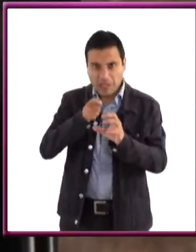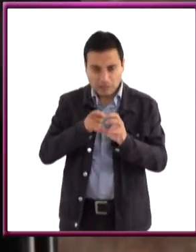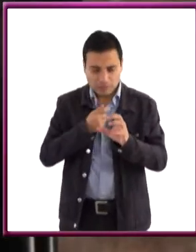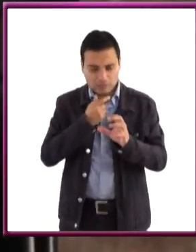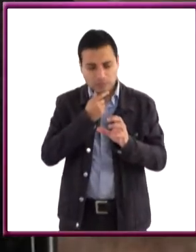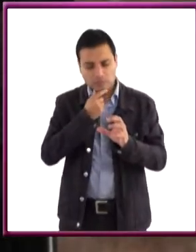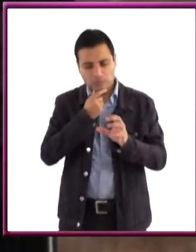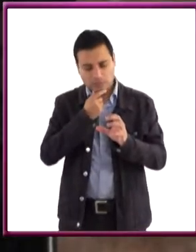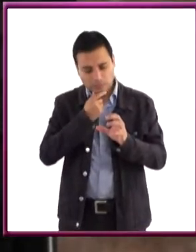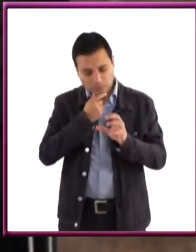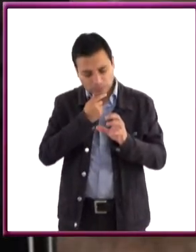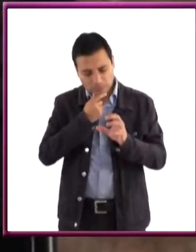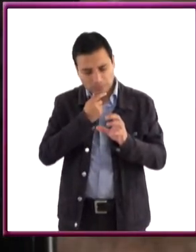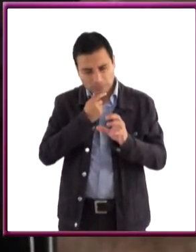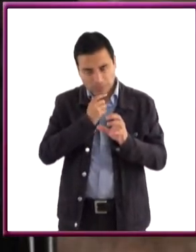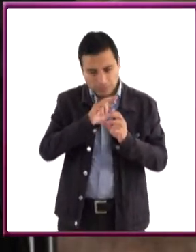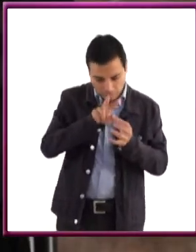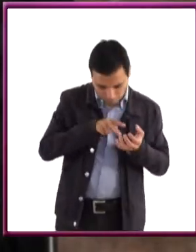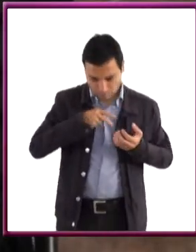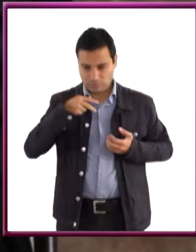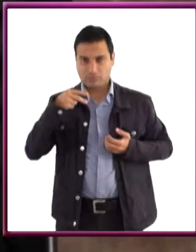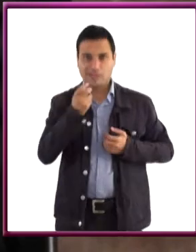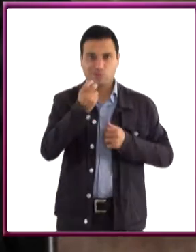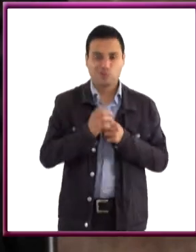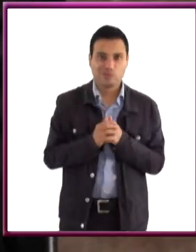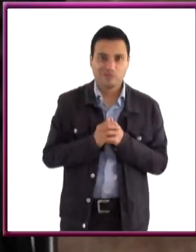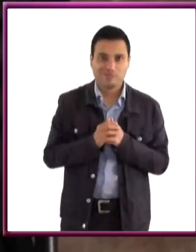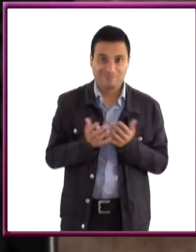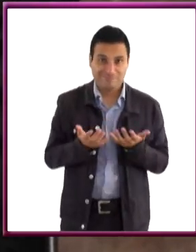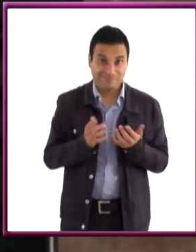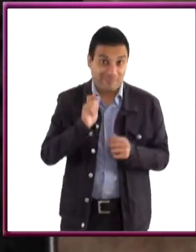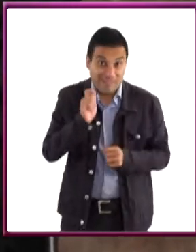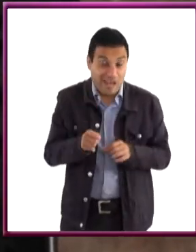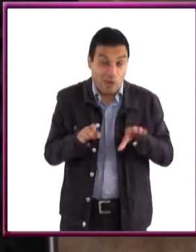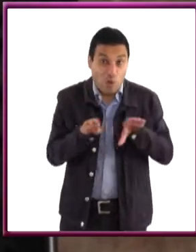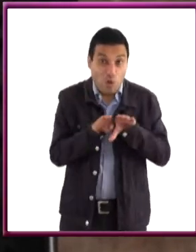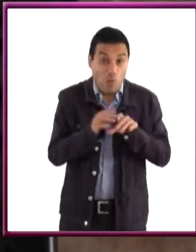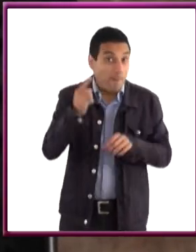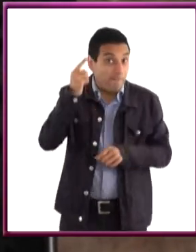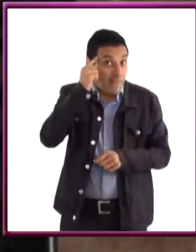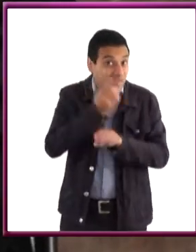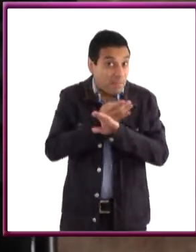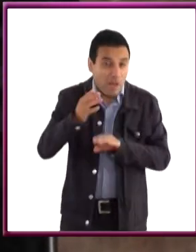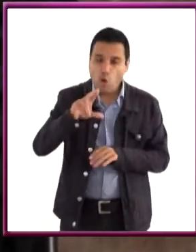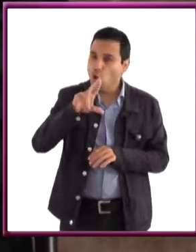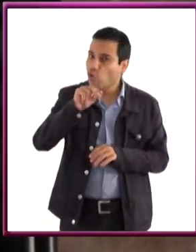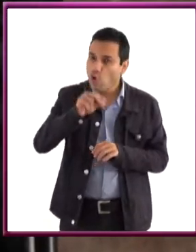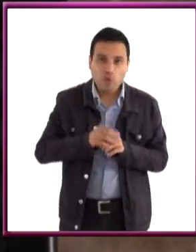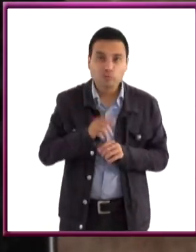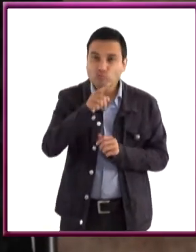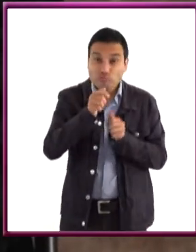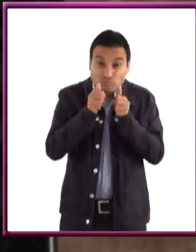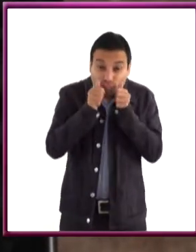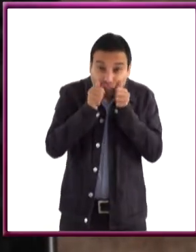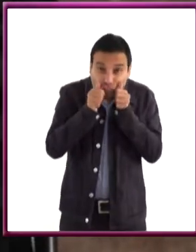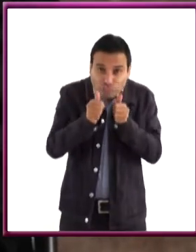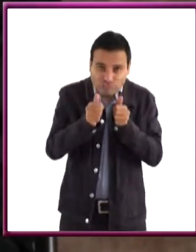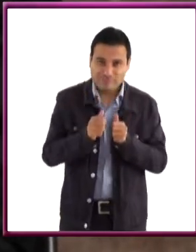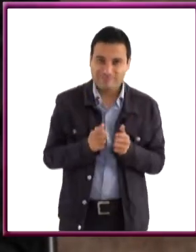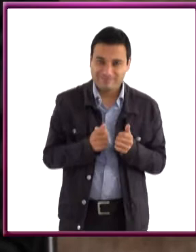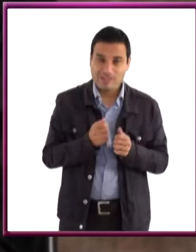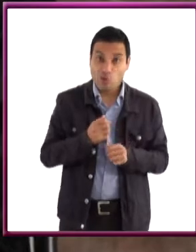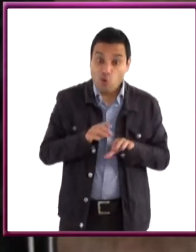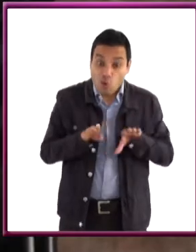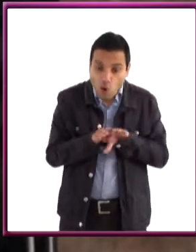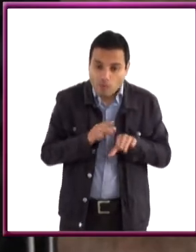o ese pensamiento desde lejos. Pero no se trata de poner la mente en blanco, se trata de poner todos tus sentidos en lo que